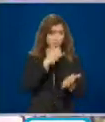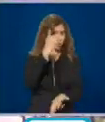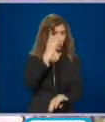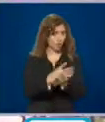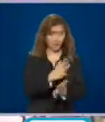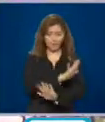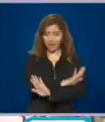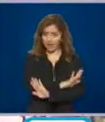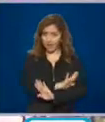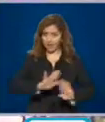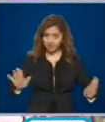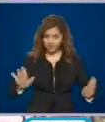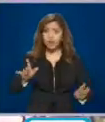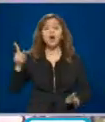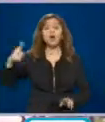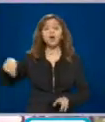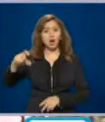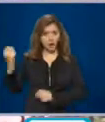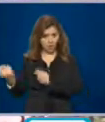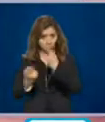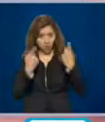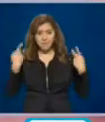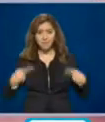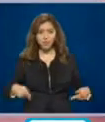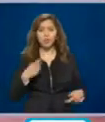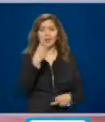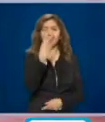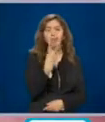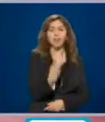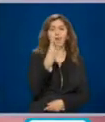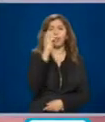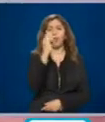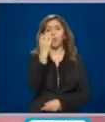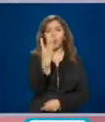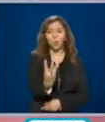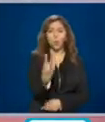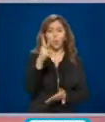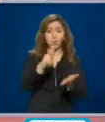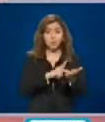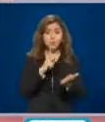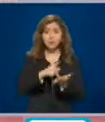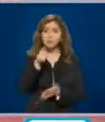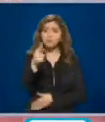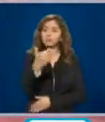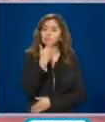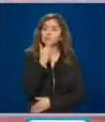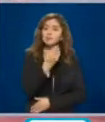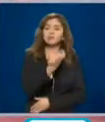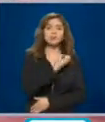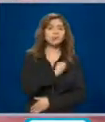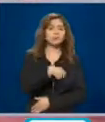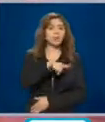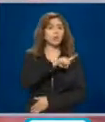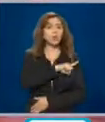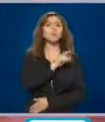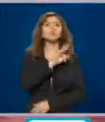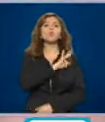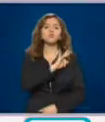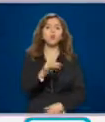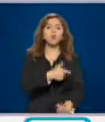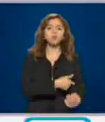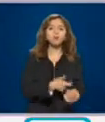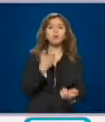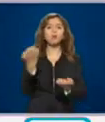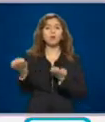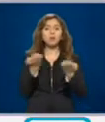problemas. por año. Por Sí, año. hay personas que lo hacen 3, 4 veces cuando tienen una muy buena salud y una muy buena capacidad